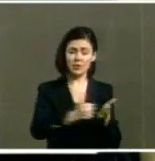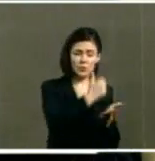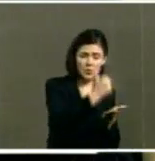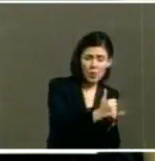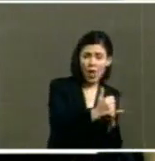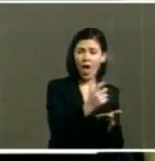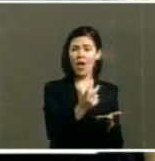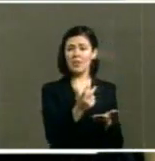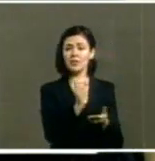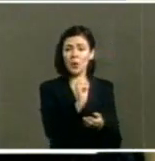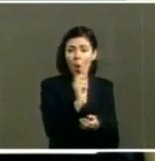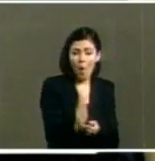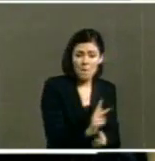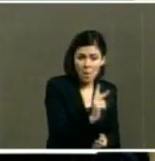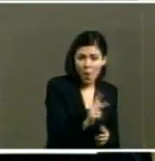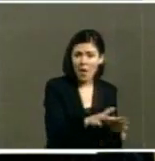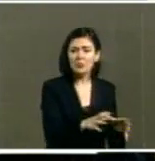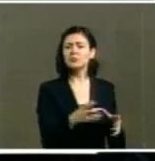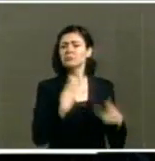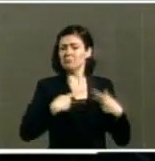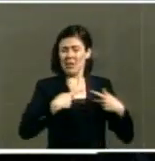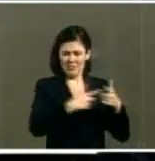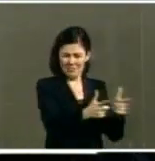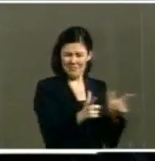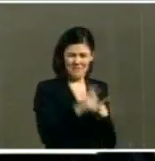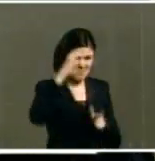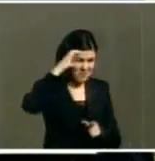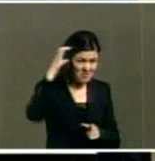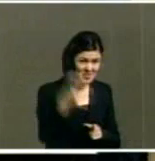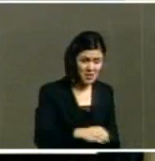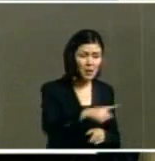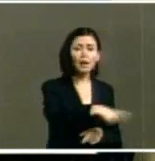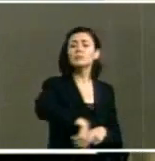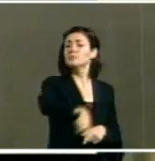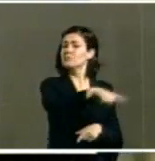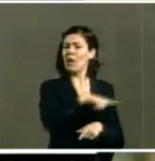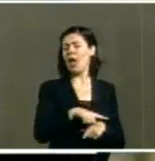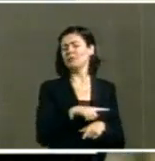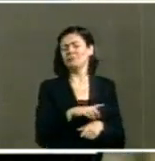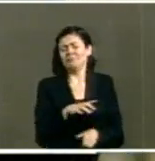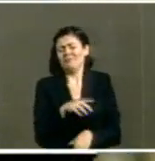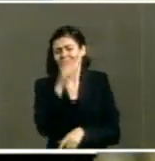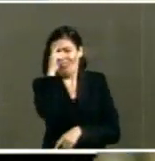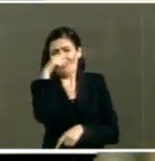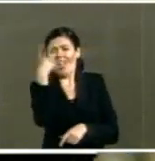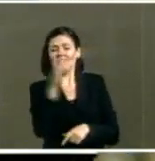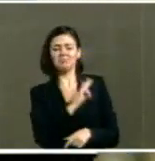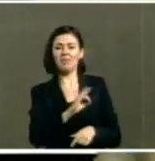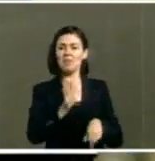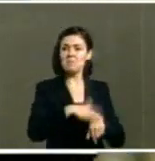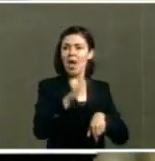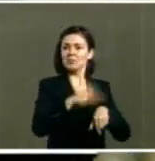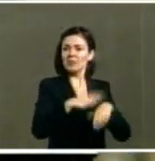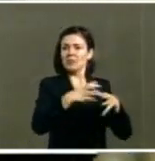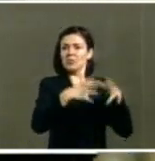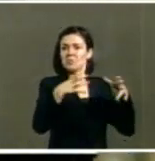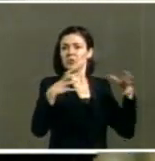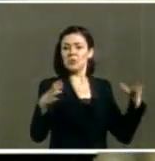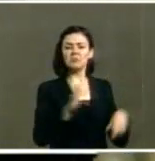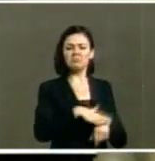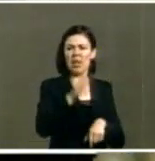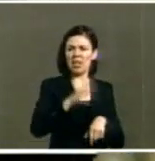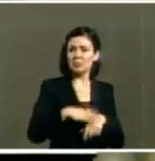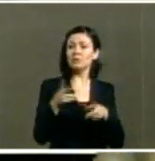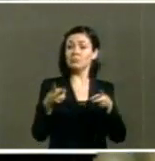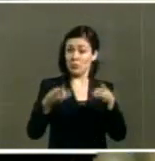los delincuentes ya no les costaba ningún trabajo adicional ampliar sus actividades a otras acciones delictivas, como